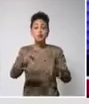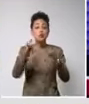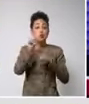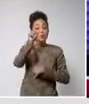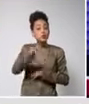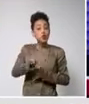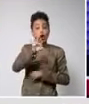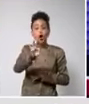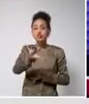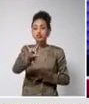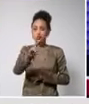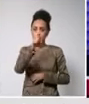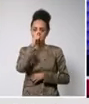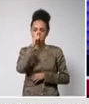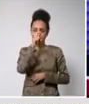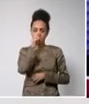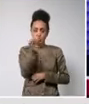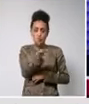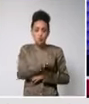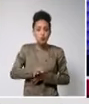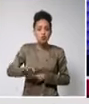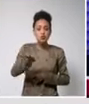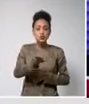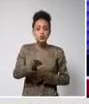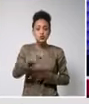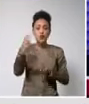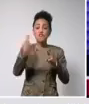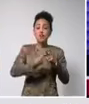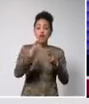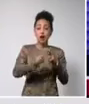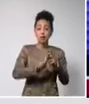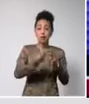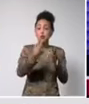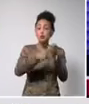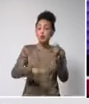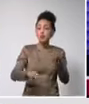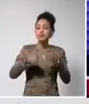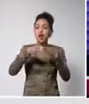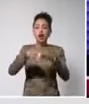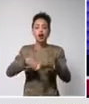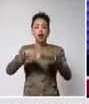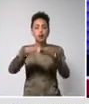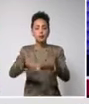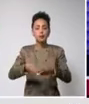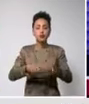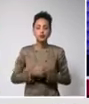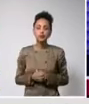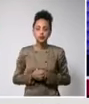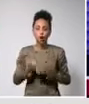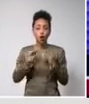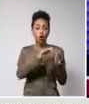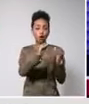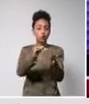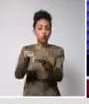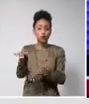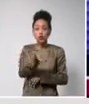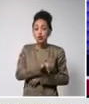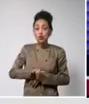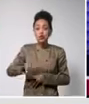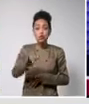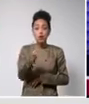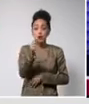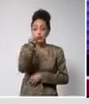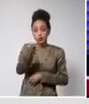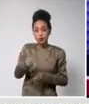años del municipio Bayamo en la provincia de Granma, contacto también de un